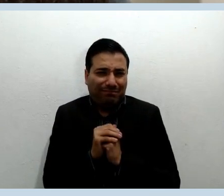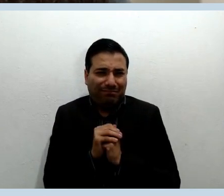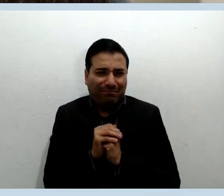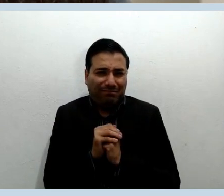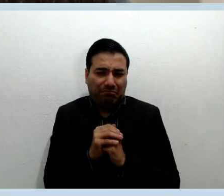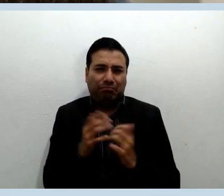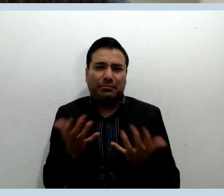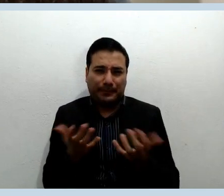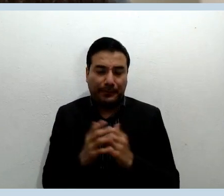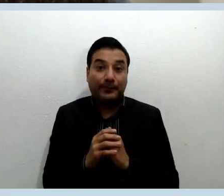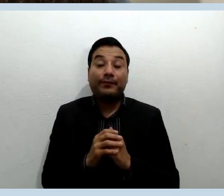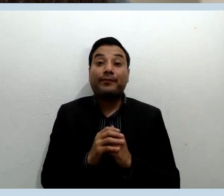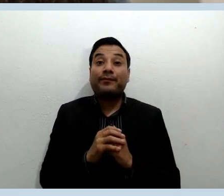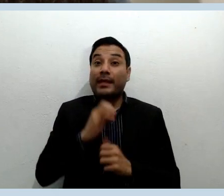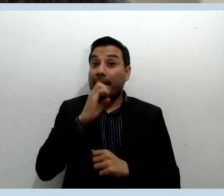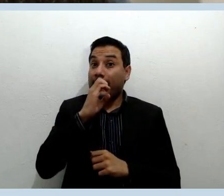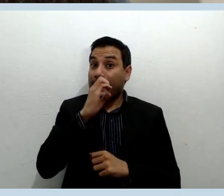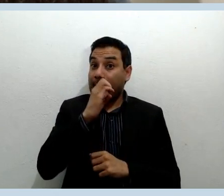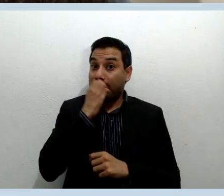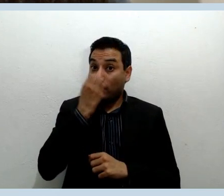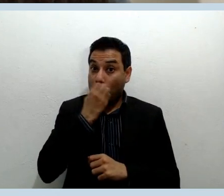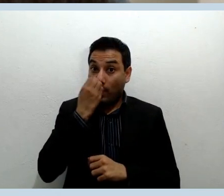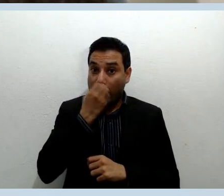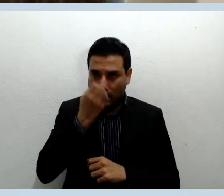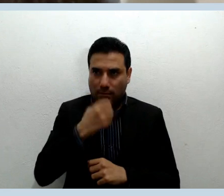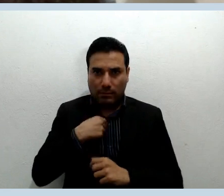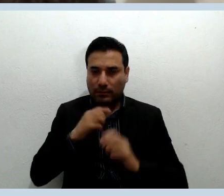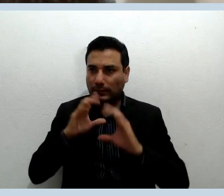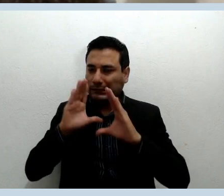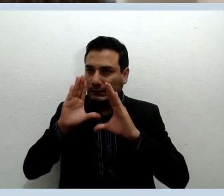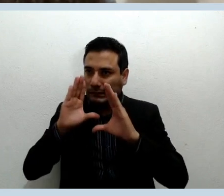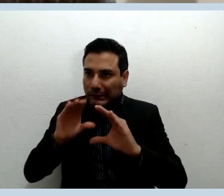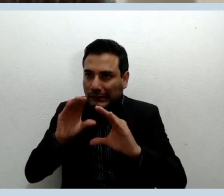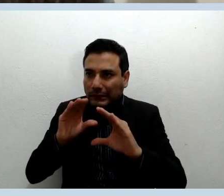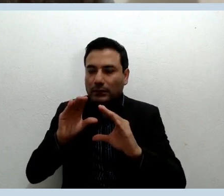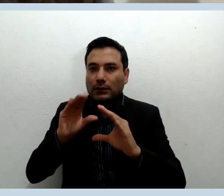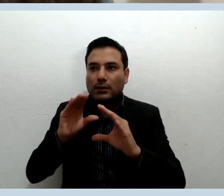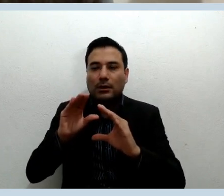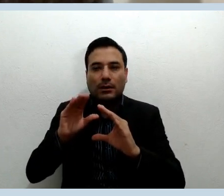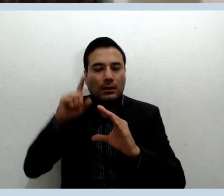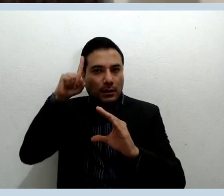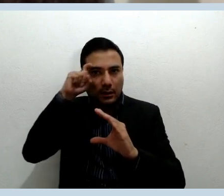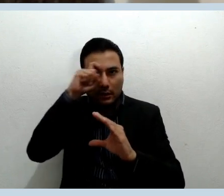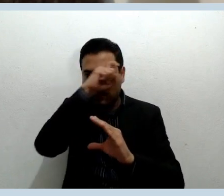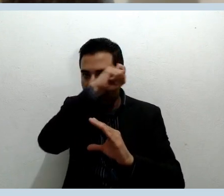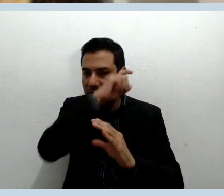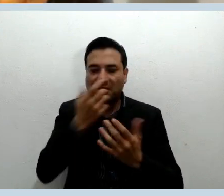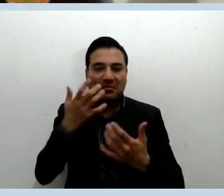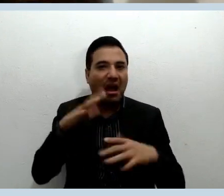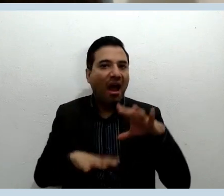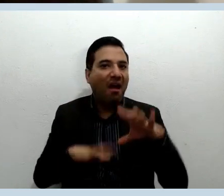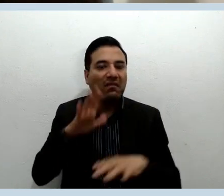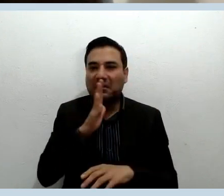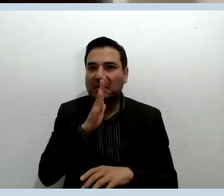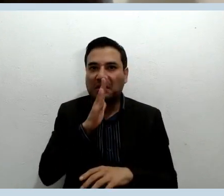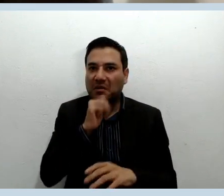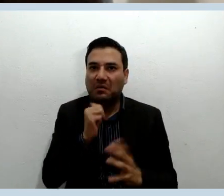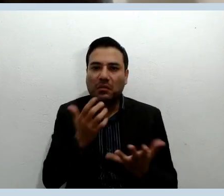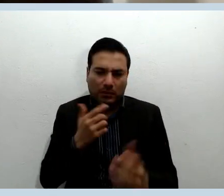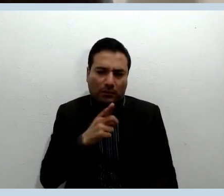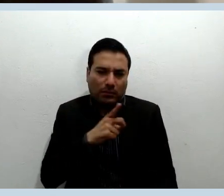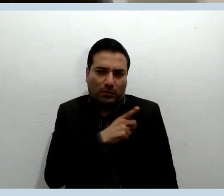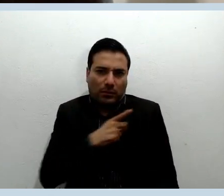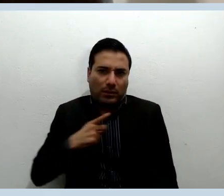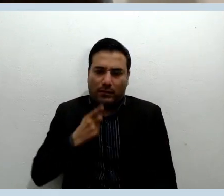escuela Pues también fue un poco de oso porque no siempre se va a poder y también está o sea eso Hay que aceptarlo